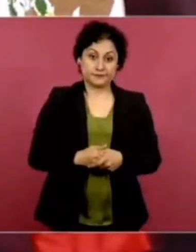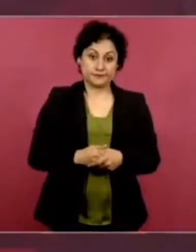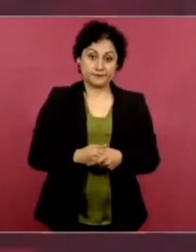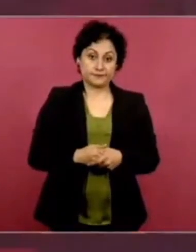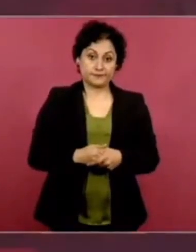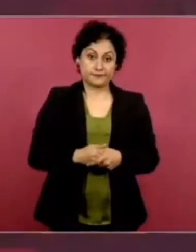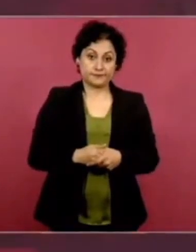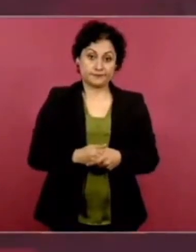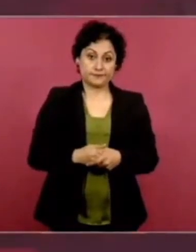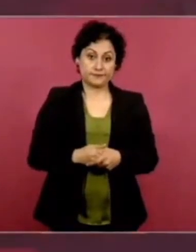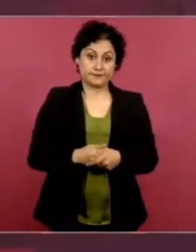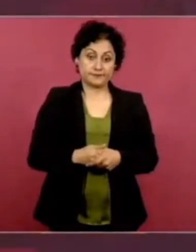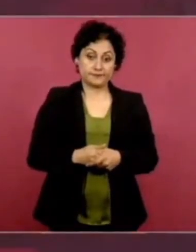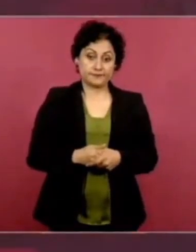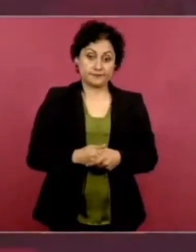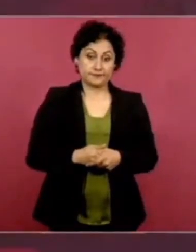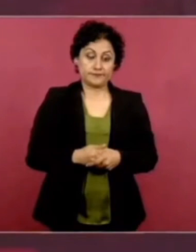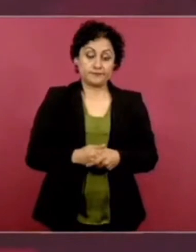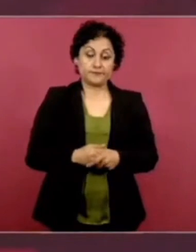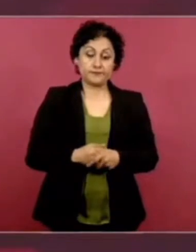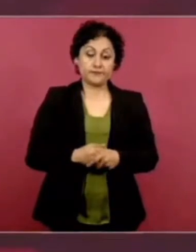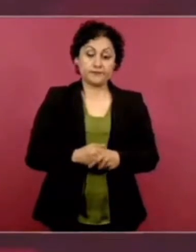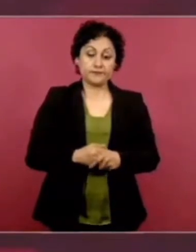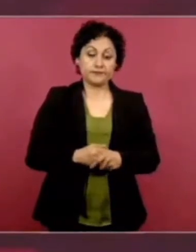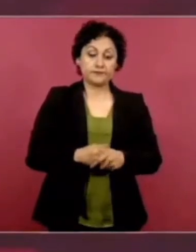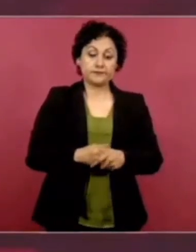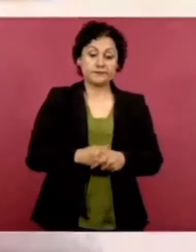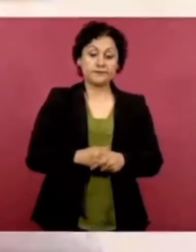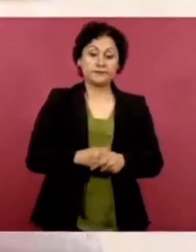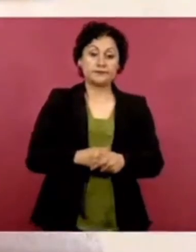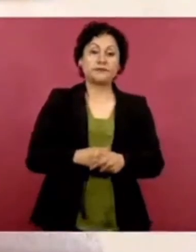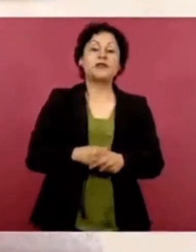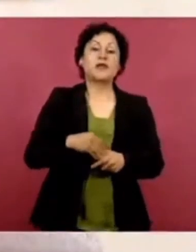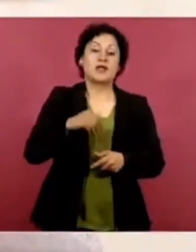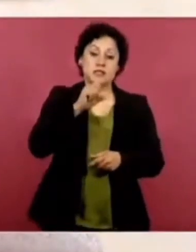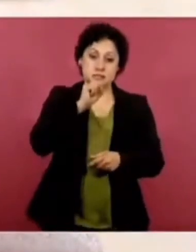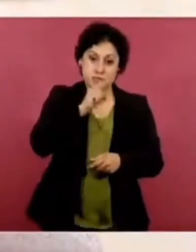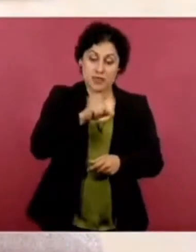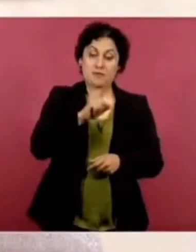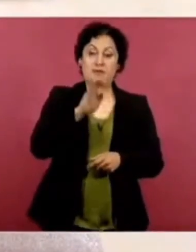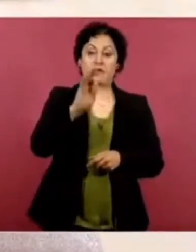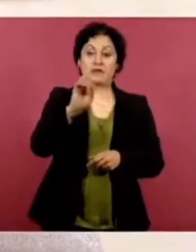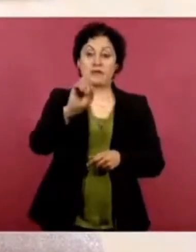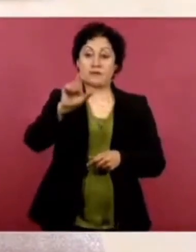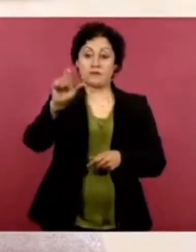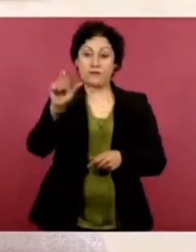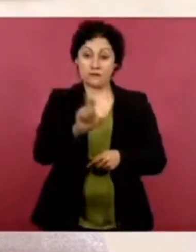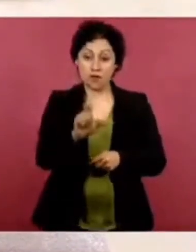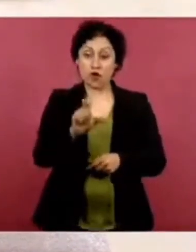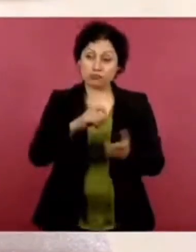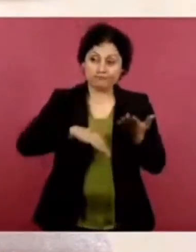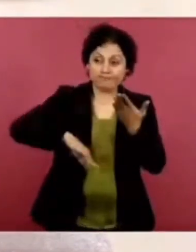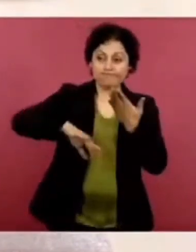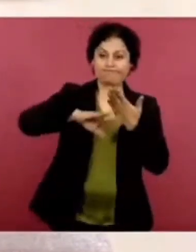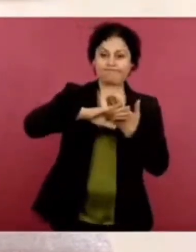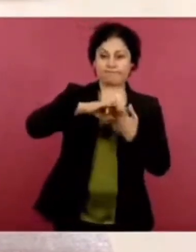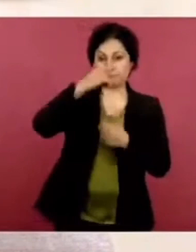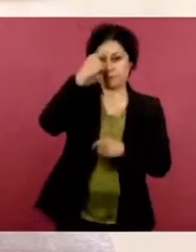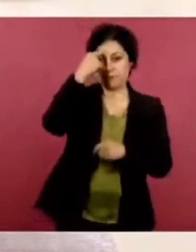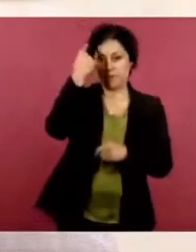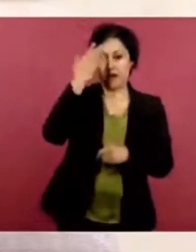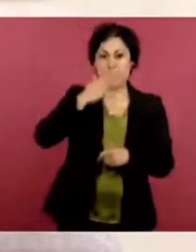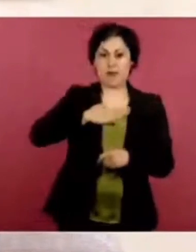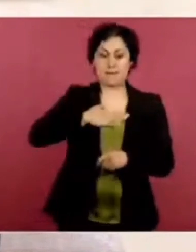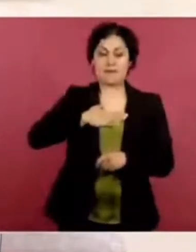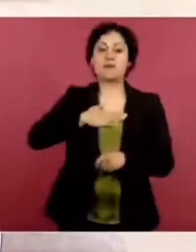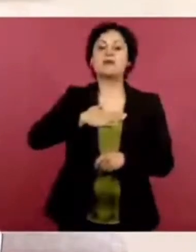el querer desaforarme, o mejor dicho, me desaforaron, me